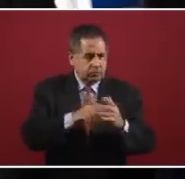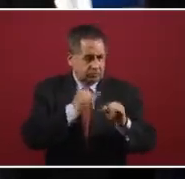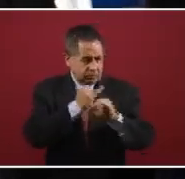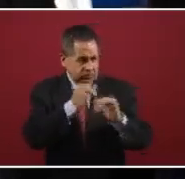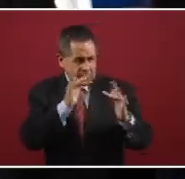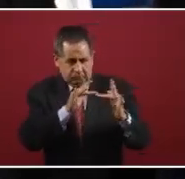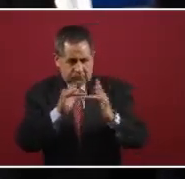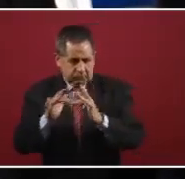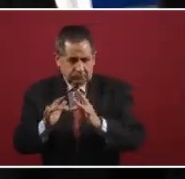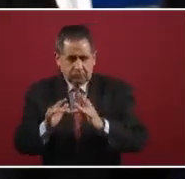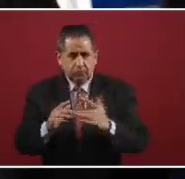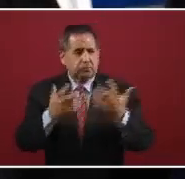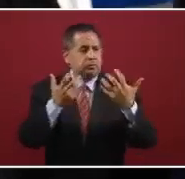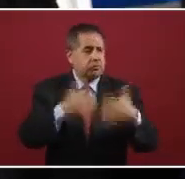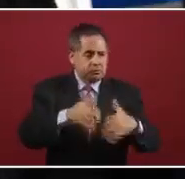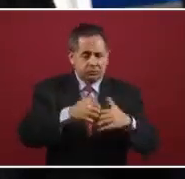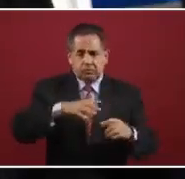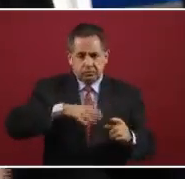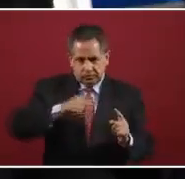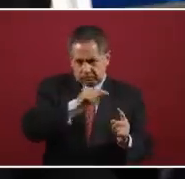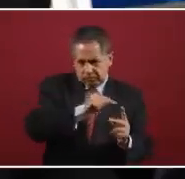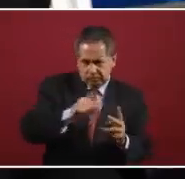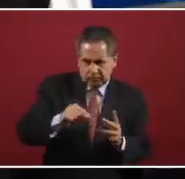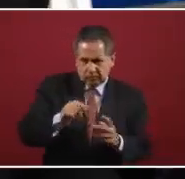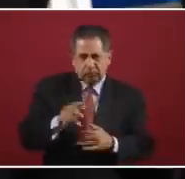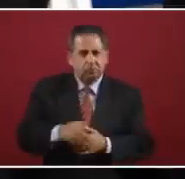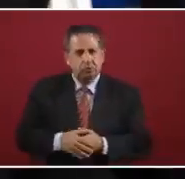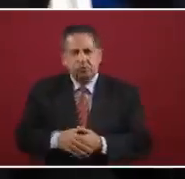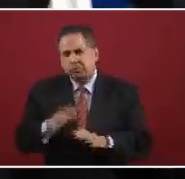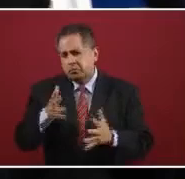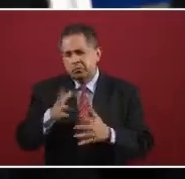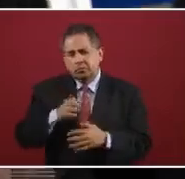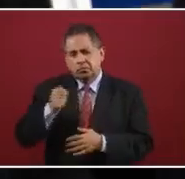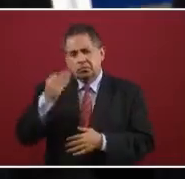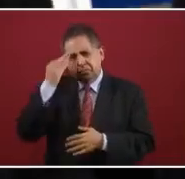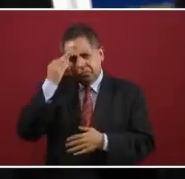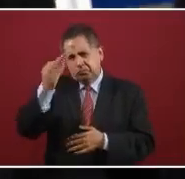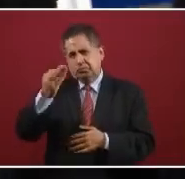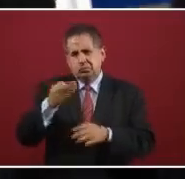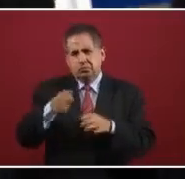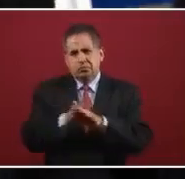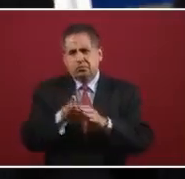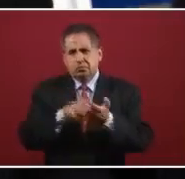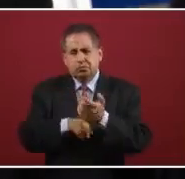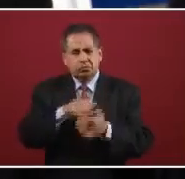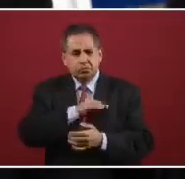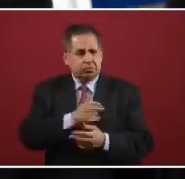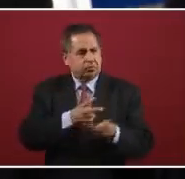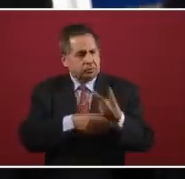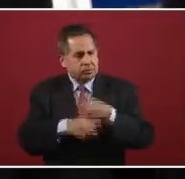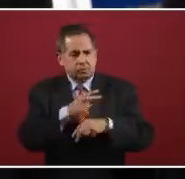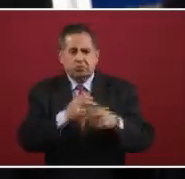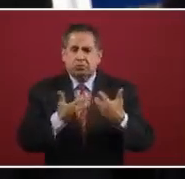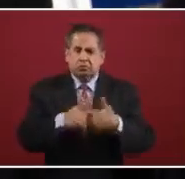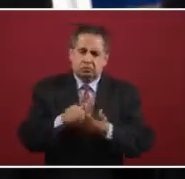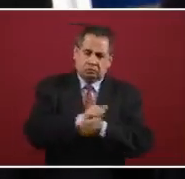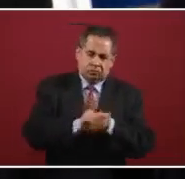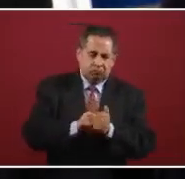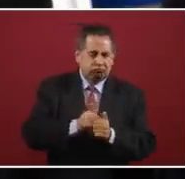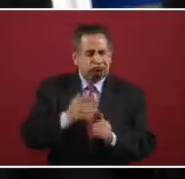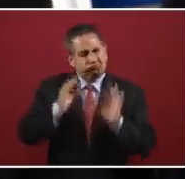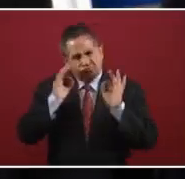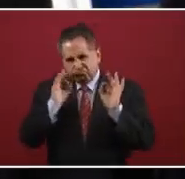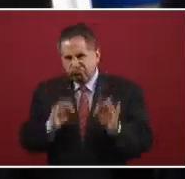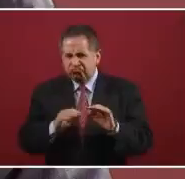infraestructura de las refinerías existentes, ¿en cuánto tiempo se estima que puedan estar produciendo combustible a toda